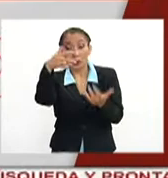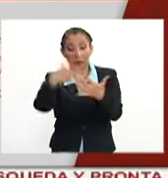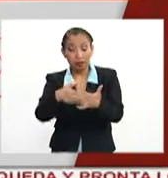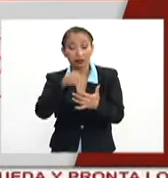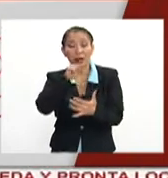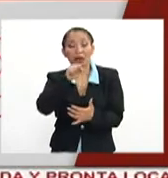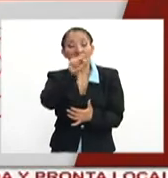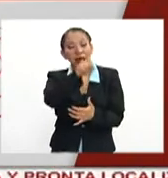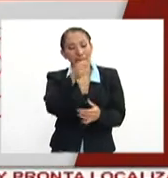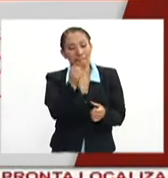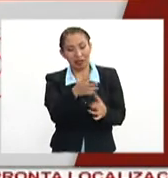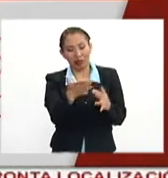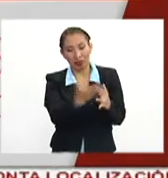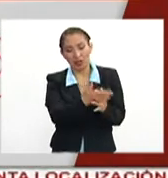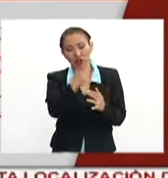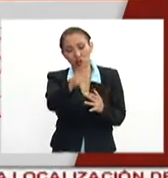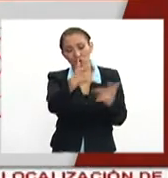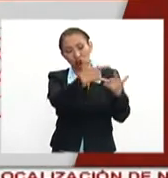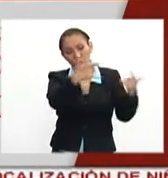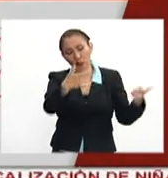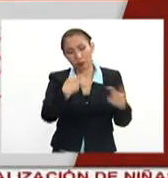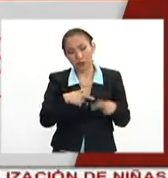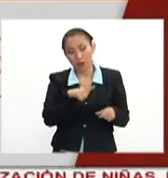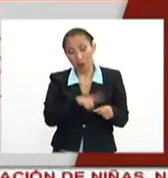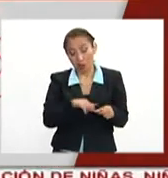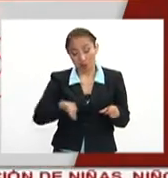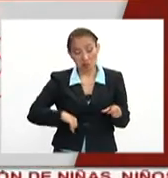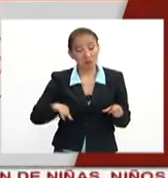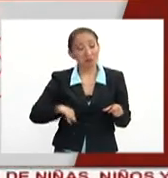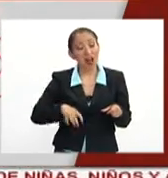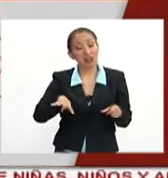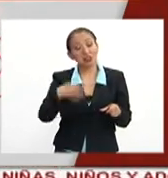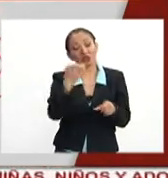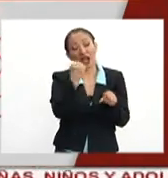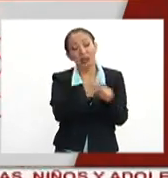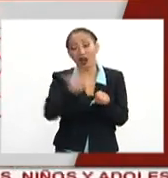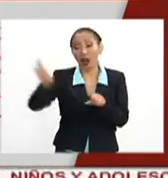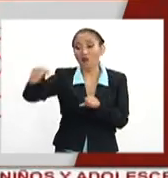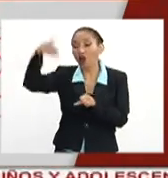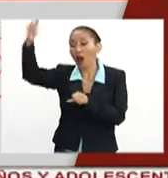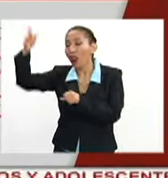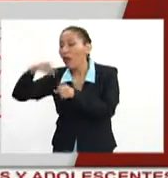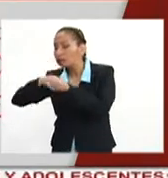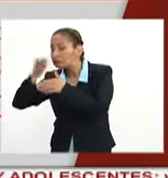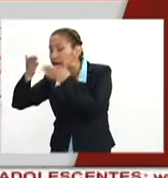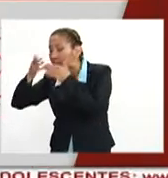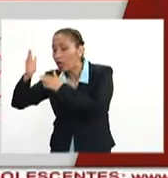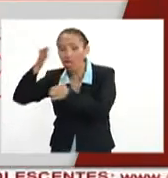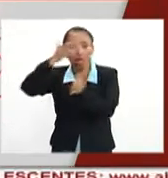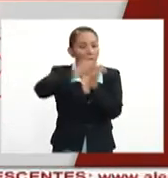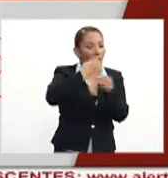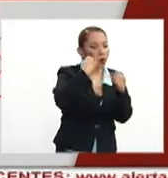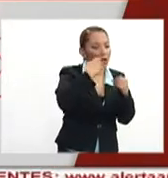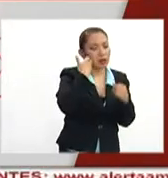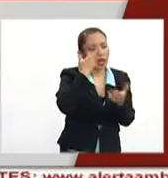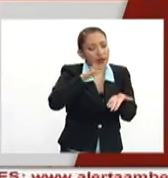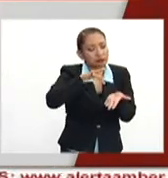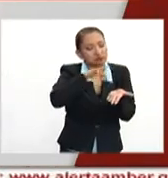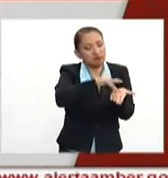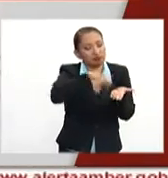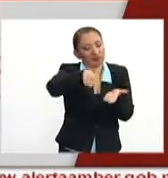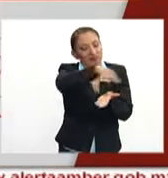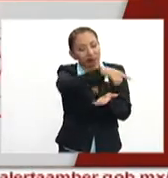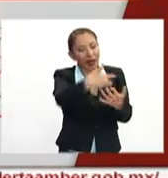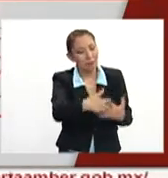empresa, sino también parte de tu historia personal interesante, 14 años fuera, llegar a Oaxaca y querer establecer